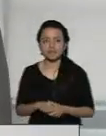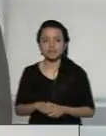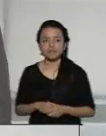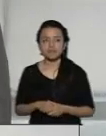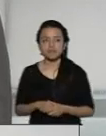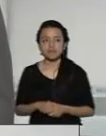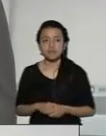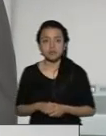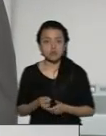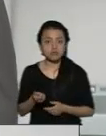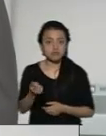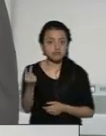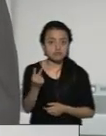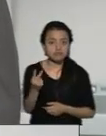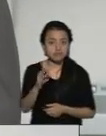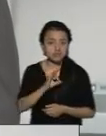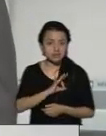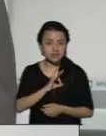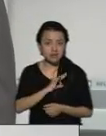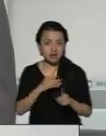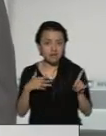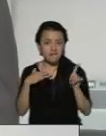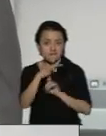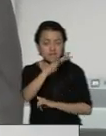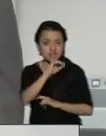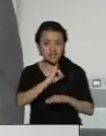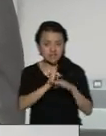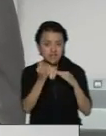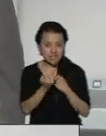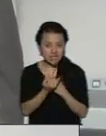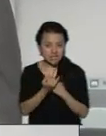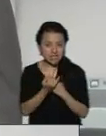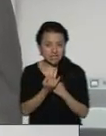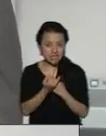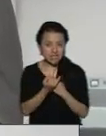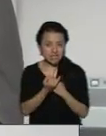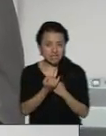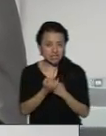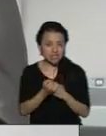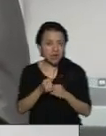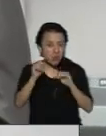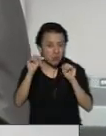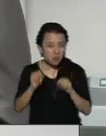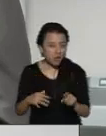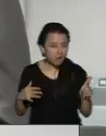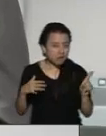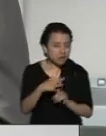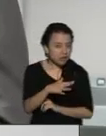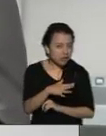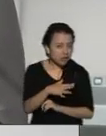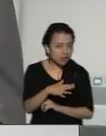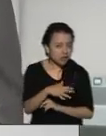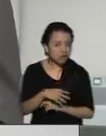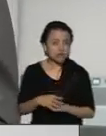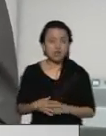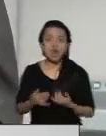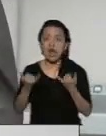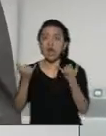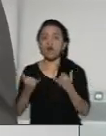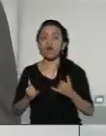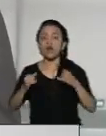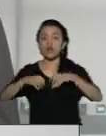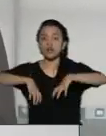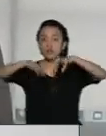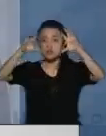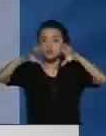viernes y sábado una afectación en el archipiélago de San Andrés. Entonces, ¿se descarta que se convierta esta tormenta en ciclón? Por ahora contamos solamente